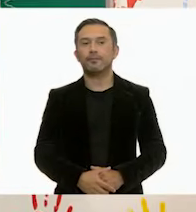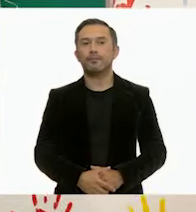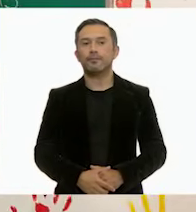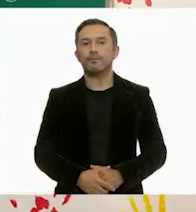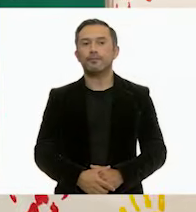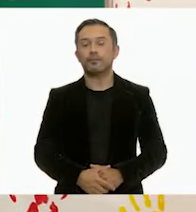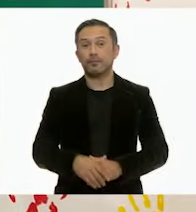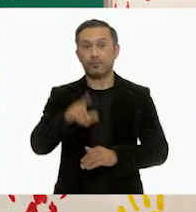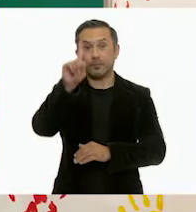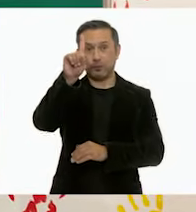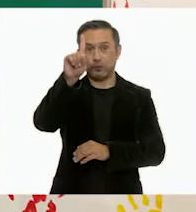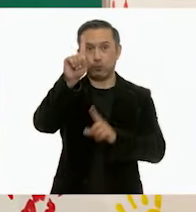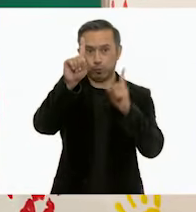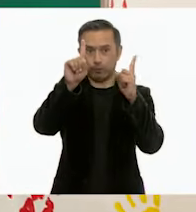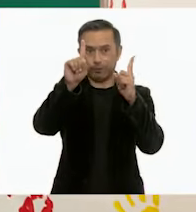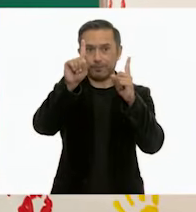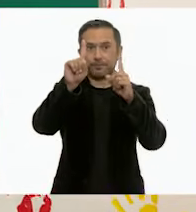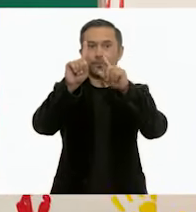Una.